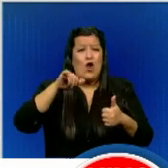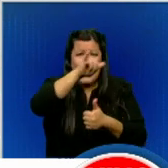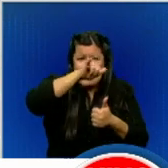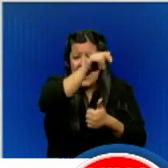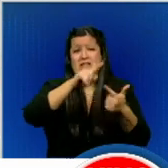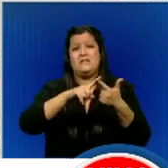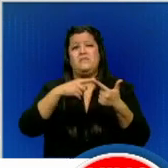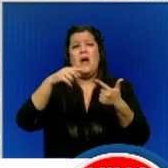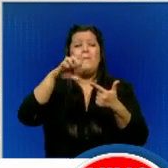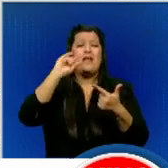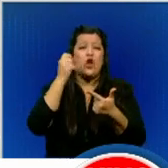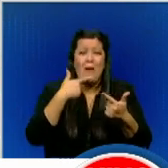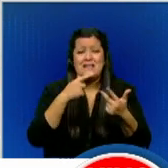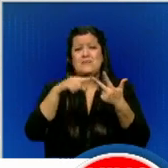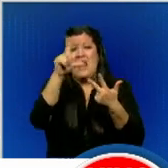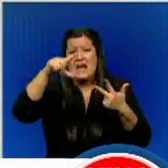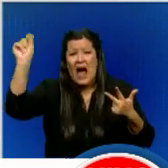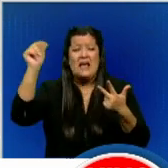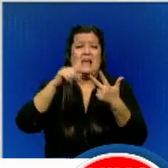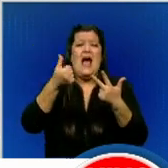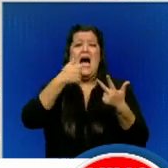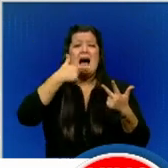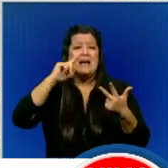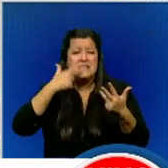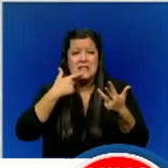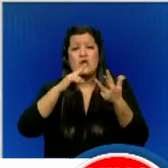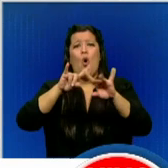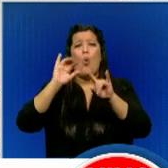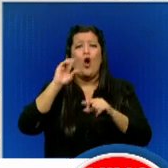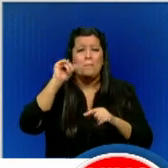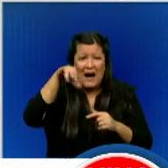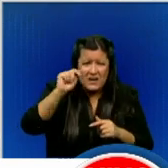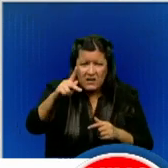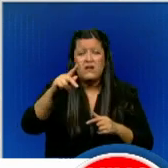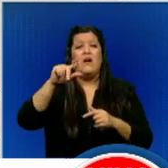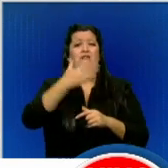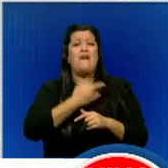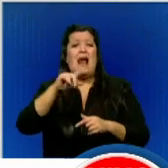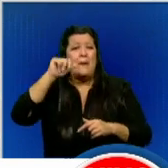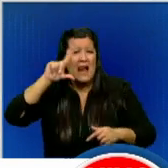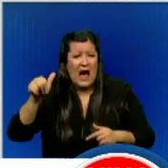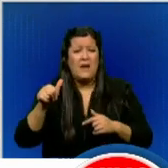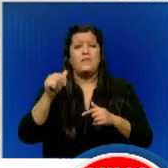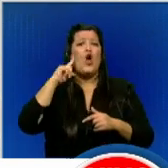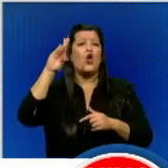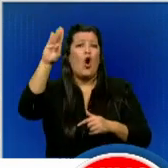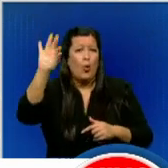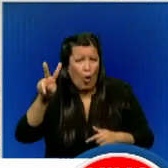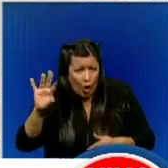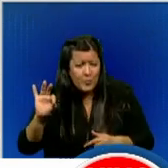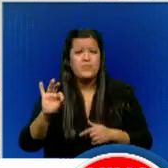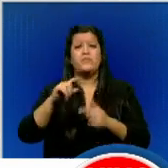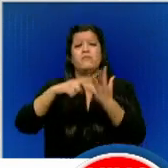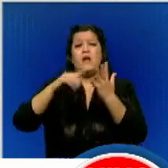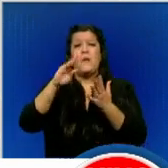horas a six nike under armour world mar para la vela brighstar globo vas a